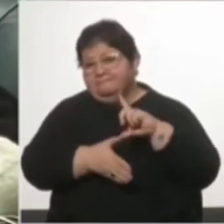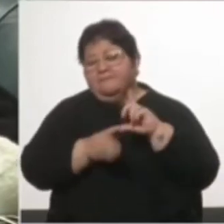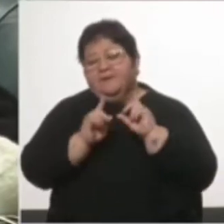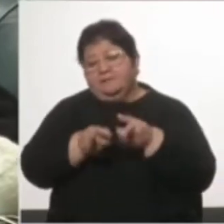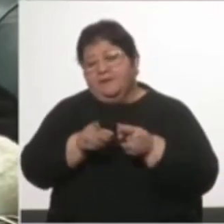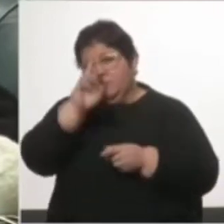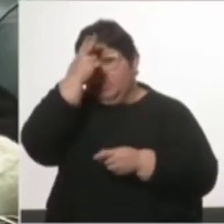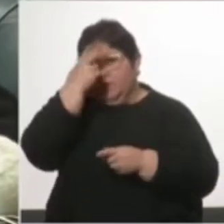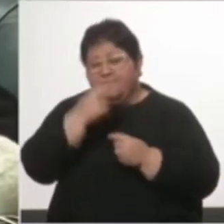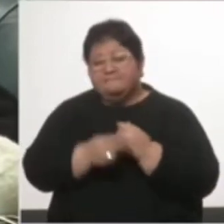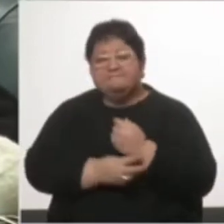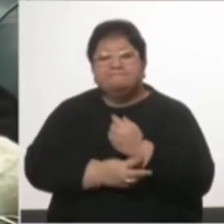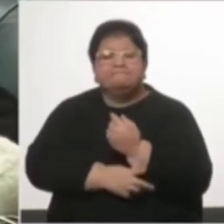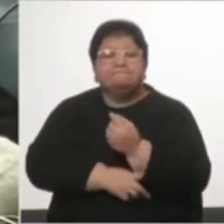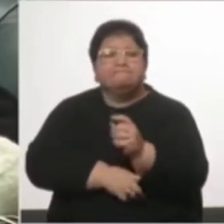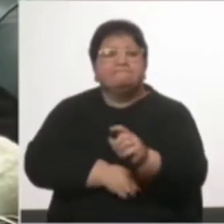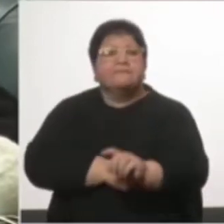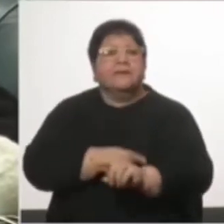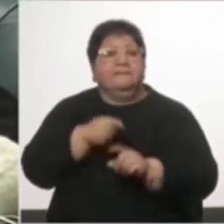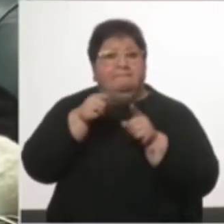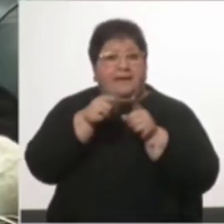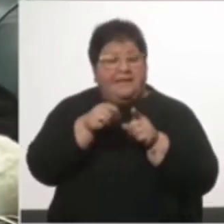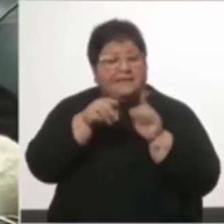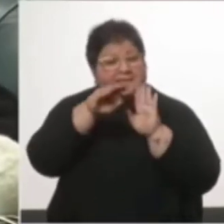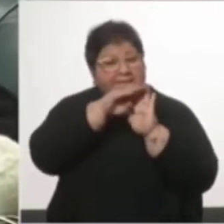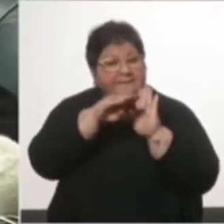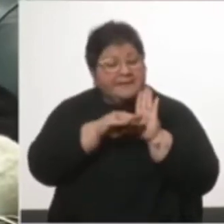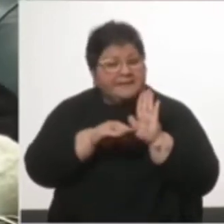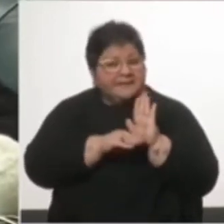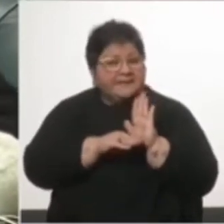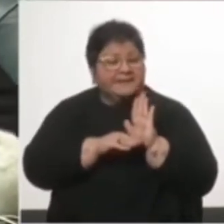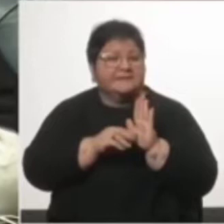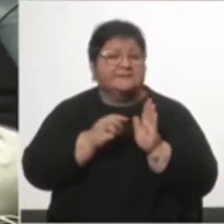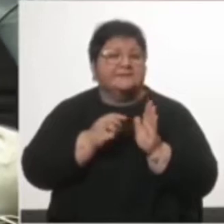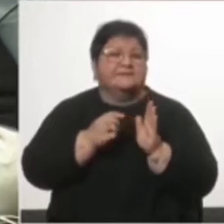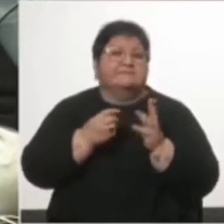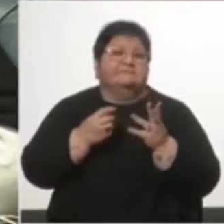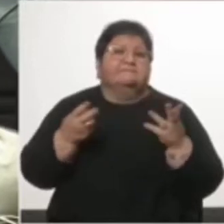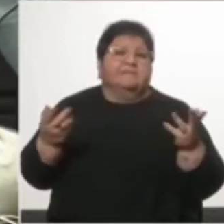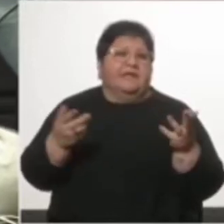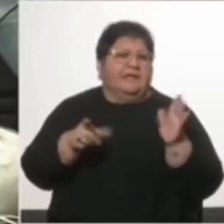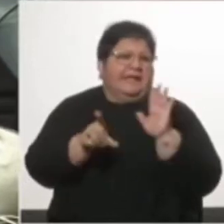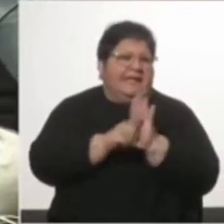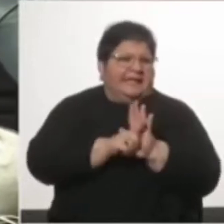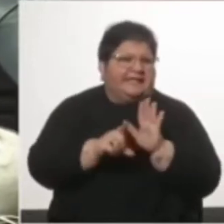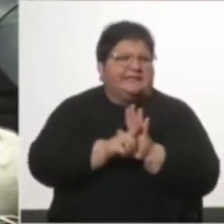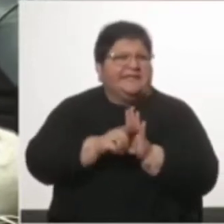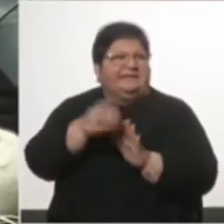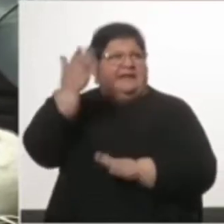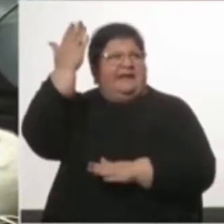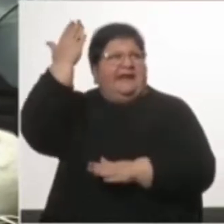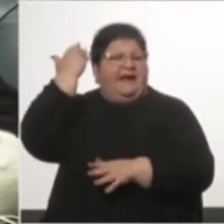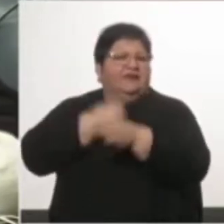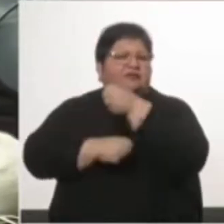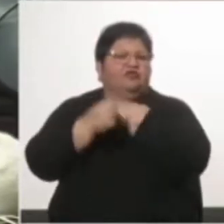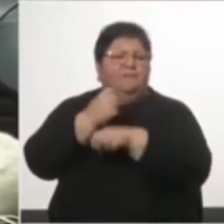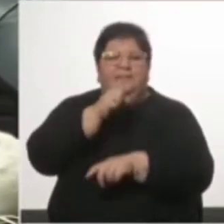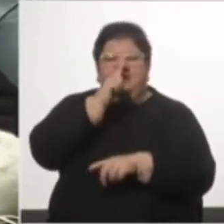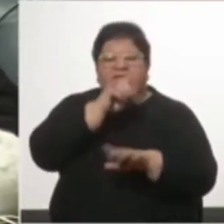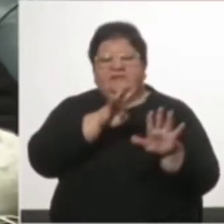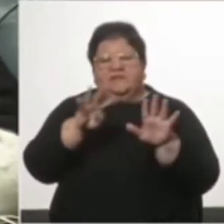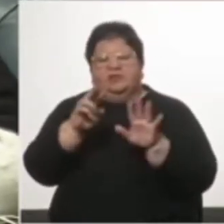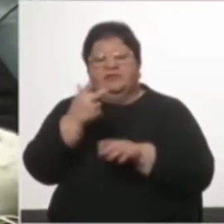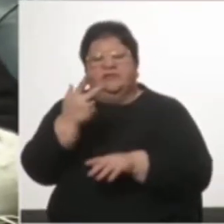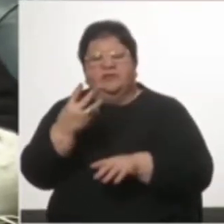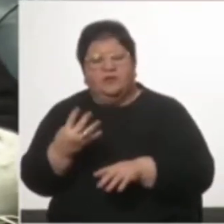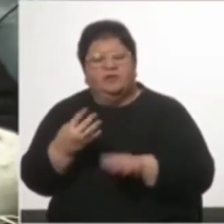Para la puesta en práctica de esas medidas se apoyó en artículos de leyes del 34, en el artículo 44